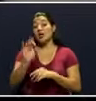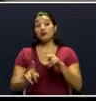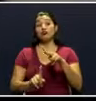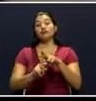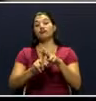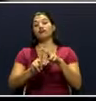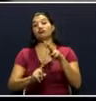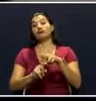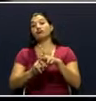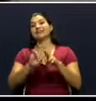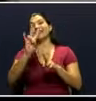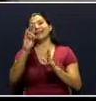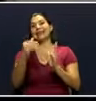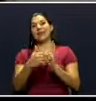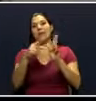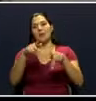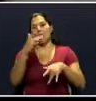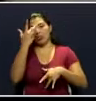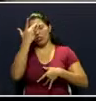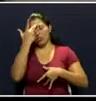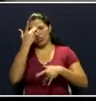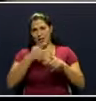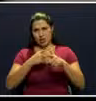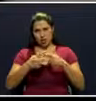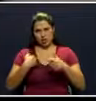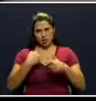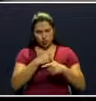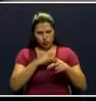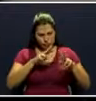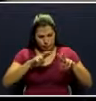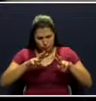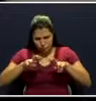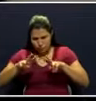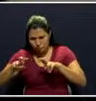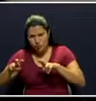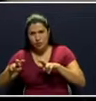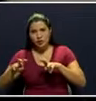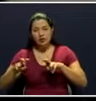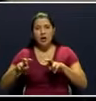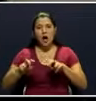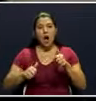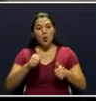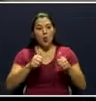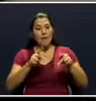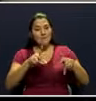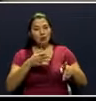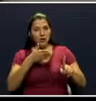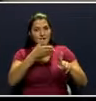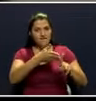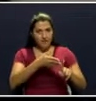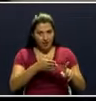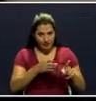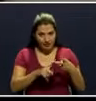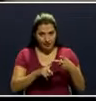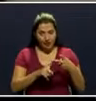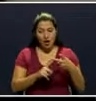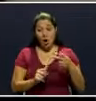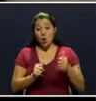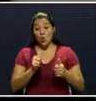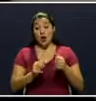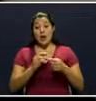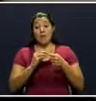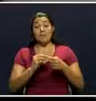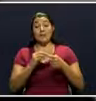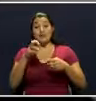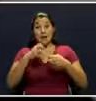donde empezamos nosotros a analizar realmente en qué grupos de riesgo se estaba presentando los mayores problemas o las